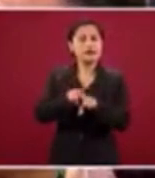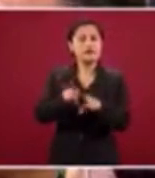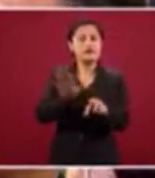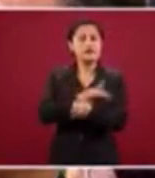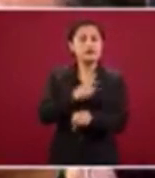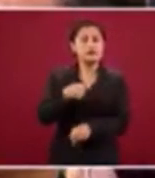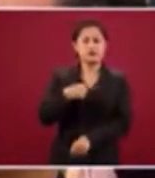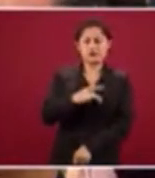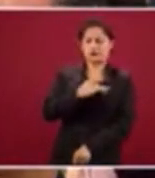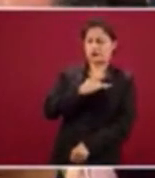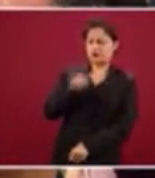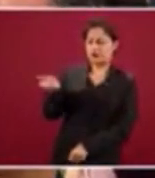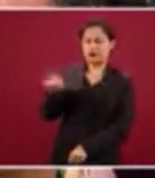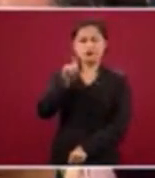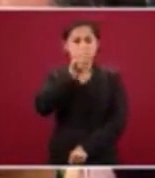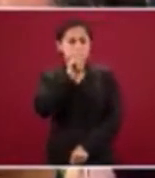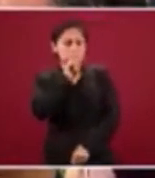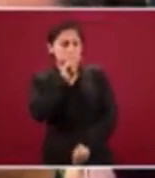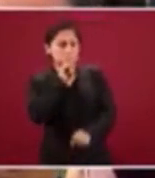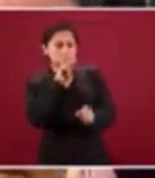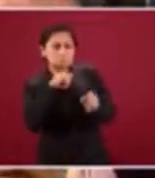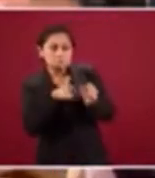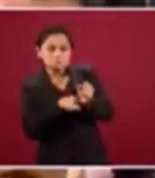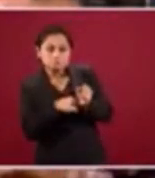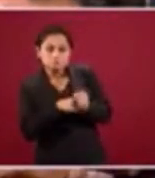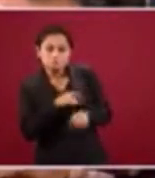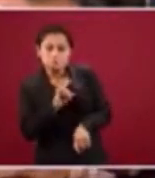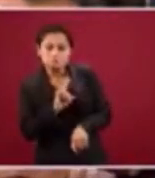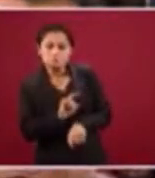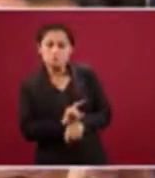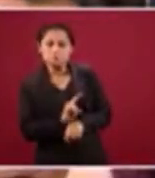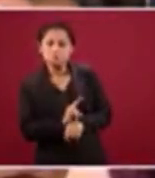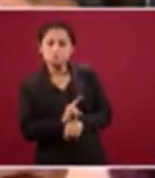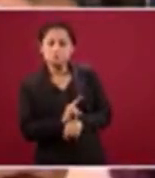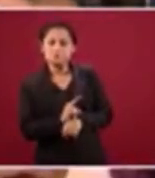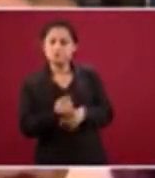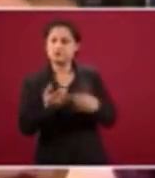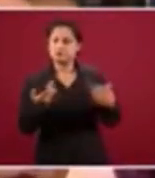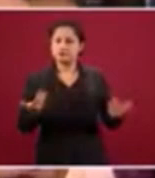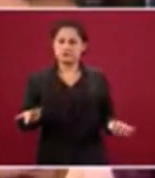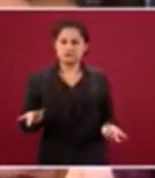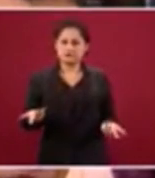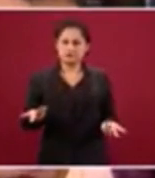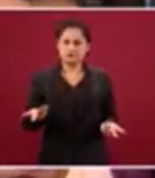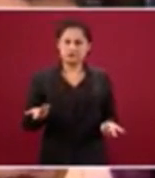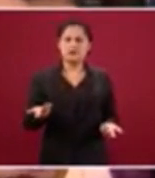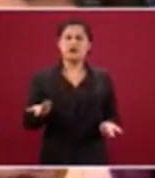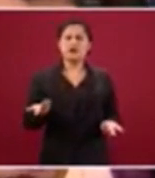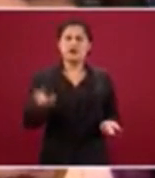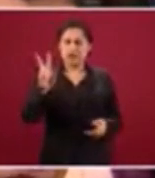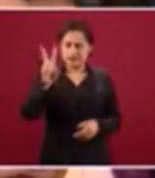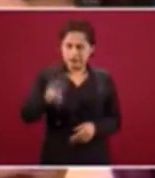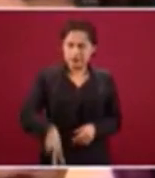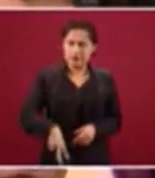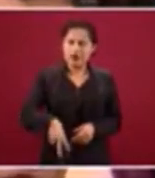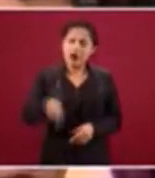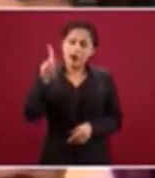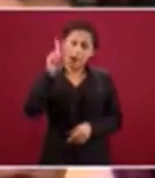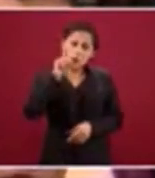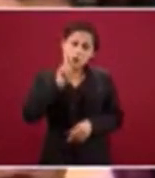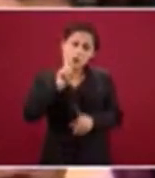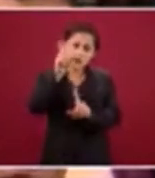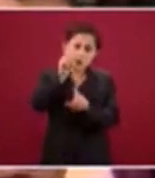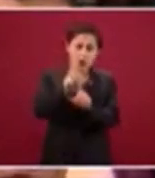tema. El feminicidio existe, no podemos negarlo, jamás nunca. La